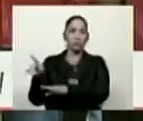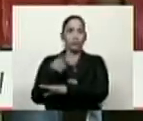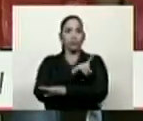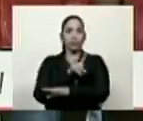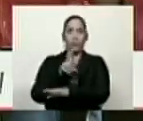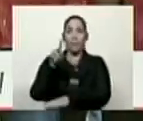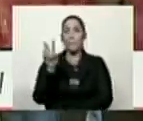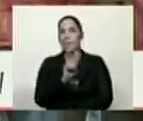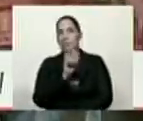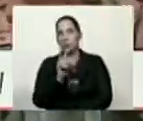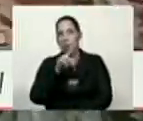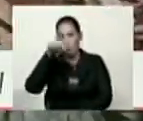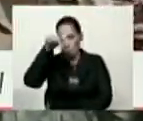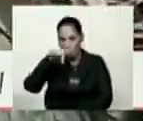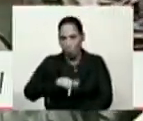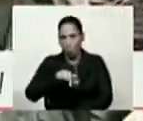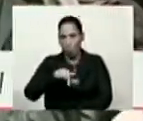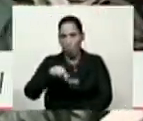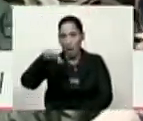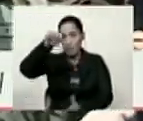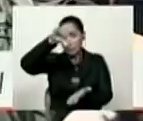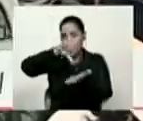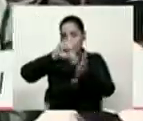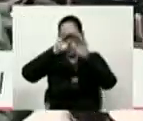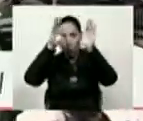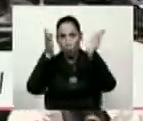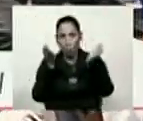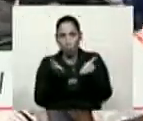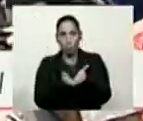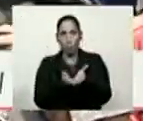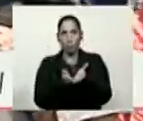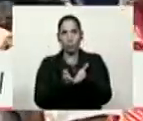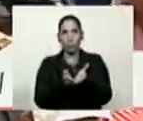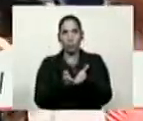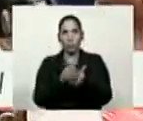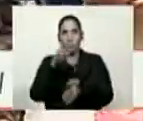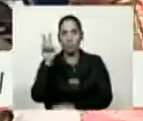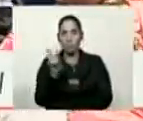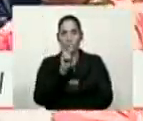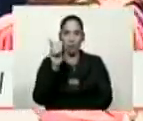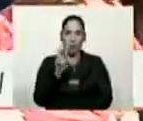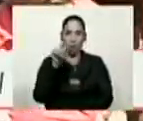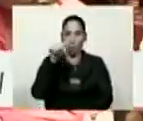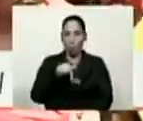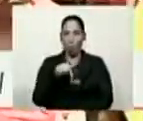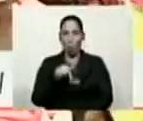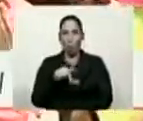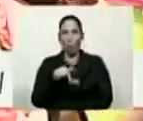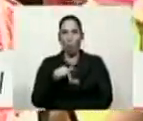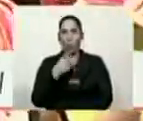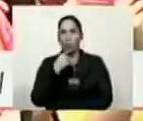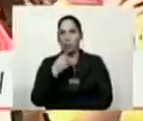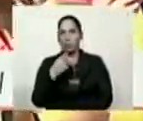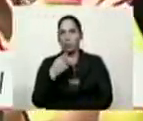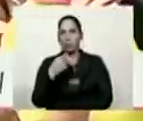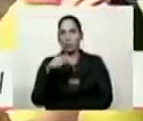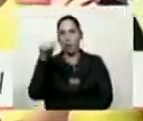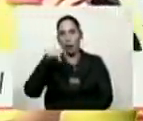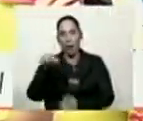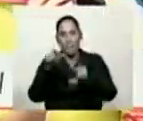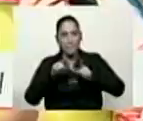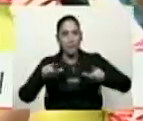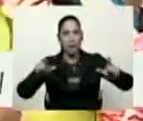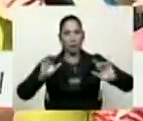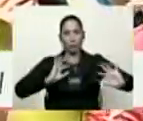Venezuela es hoy centro de ese mundo. Venezuela es hoy, como decir, este espacio de